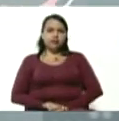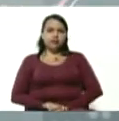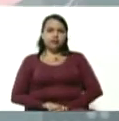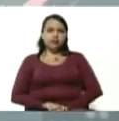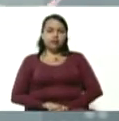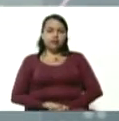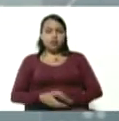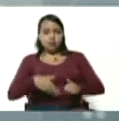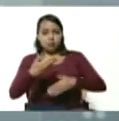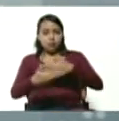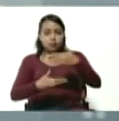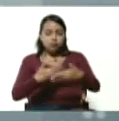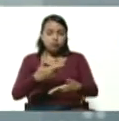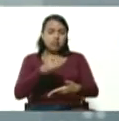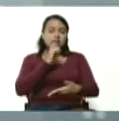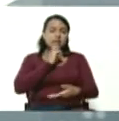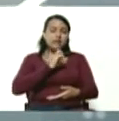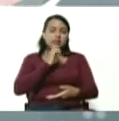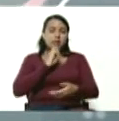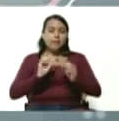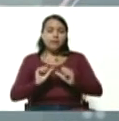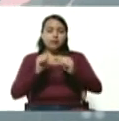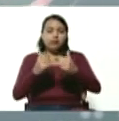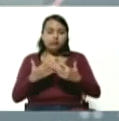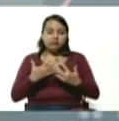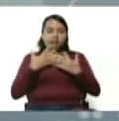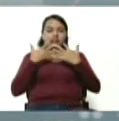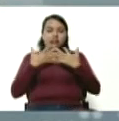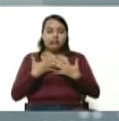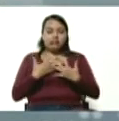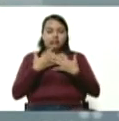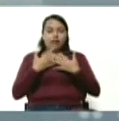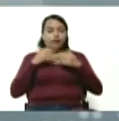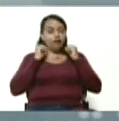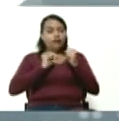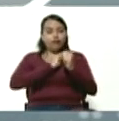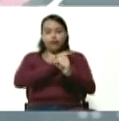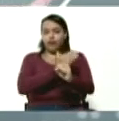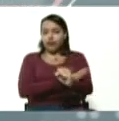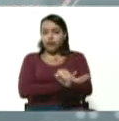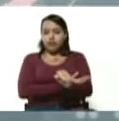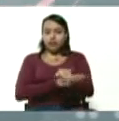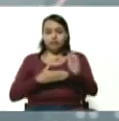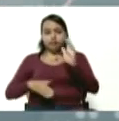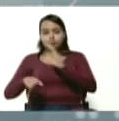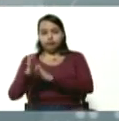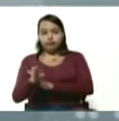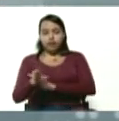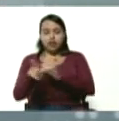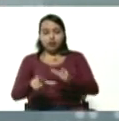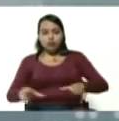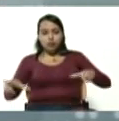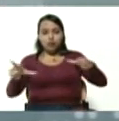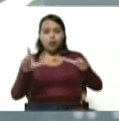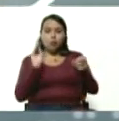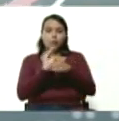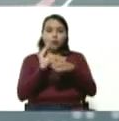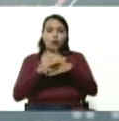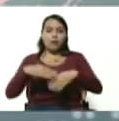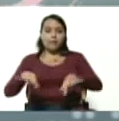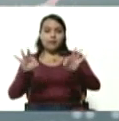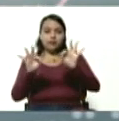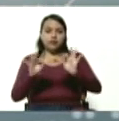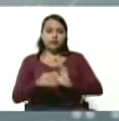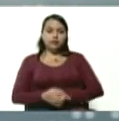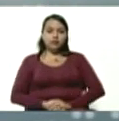buena, progresó en insuficiencia respiratoria muy severa, fue ingresado a la Unidad de Cuidado Intensivo con el